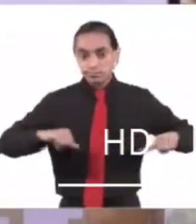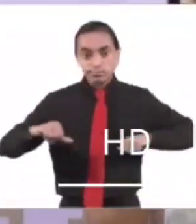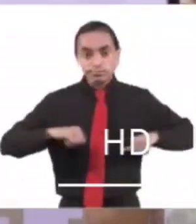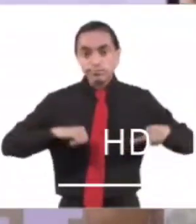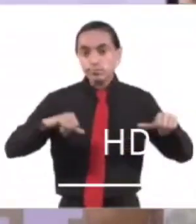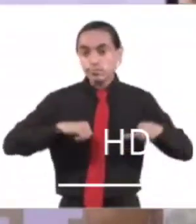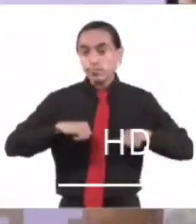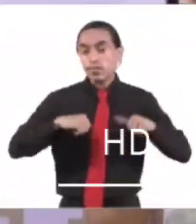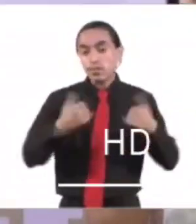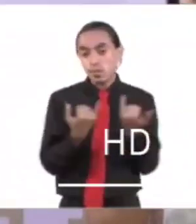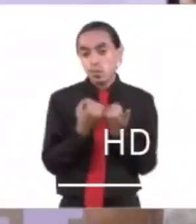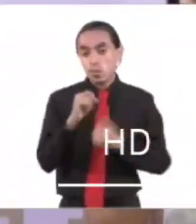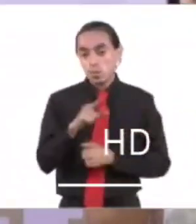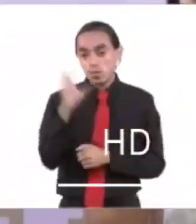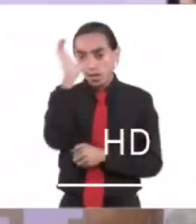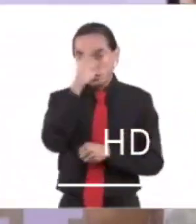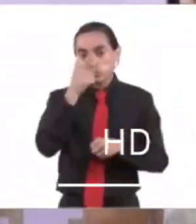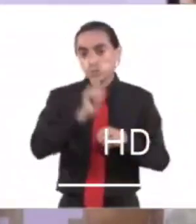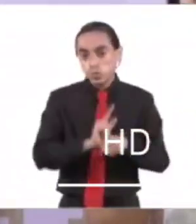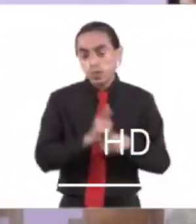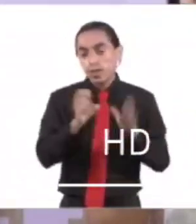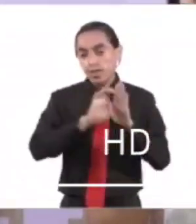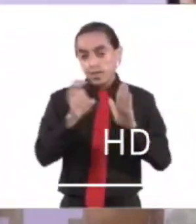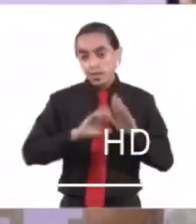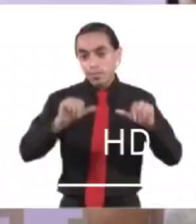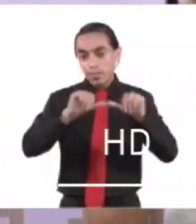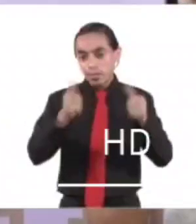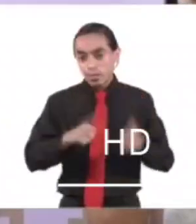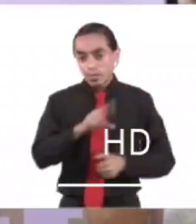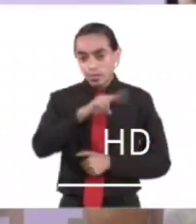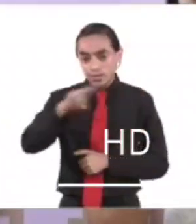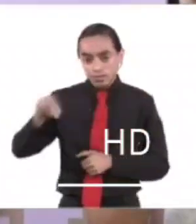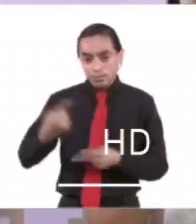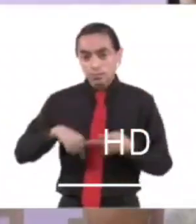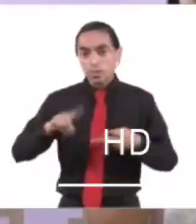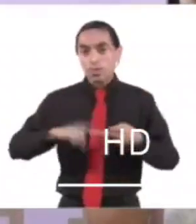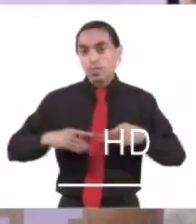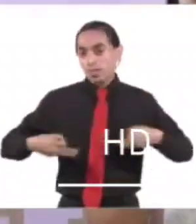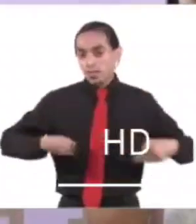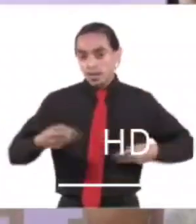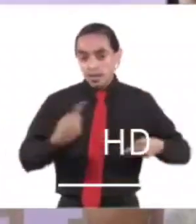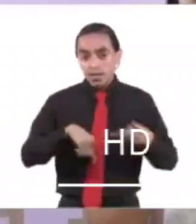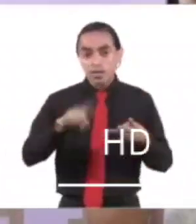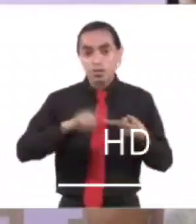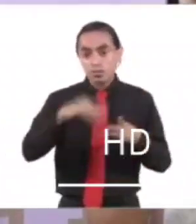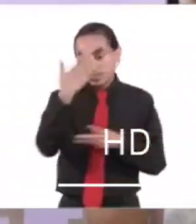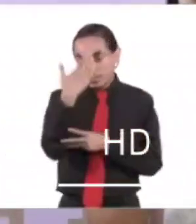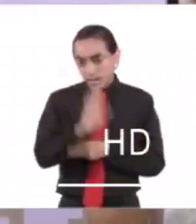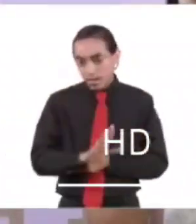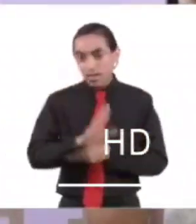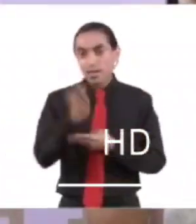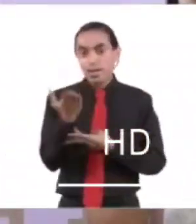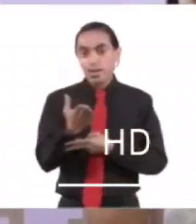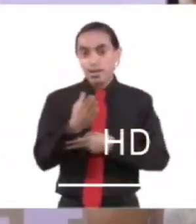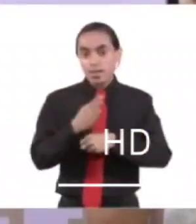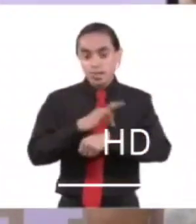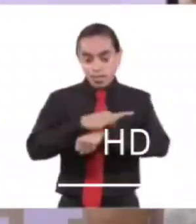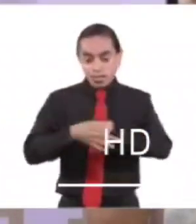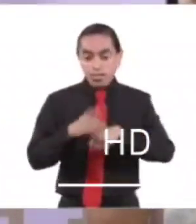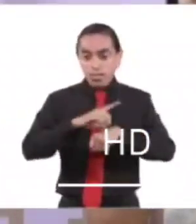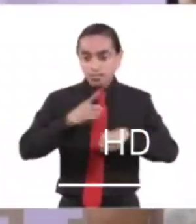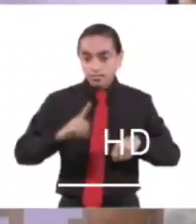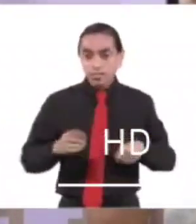la cultura. Tenemos pintura, teatro, saberes, joyería y de